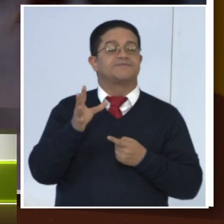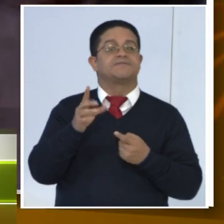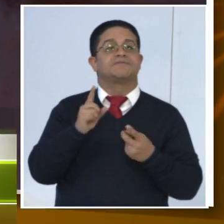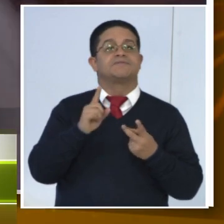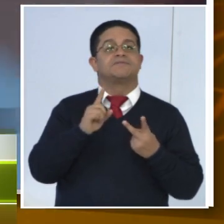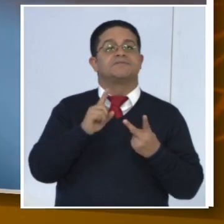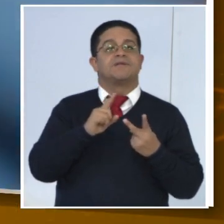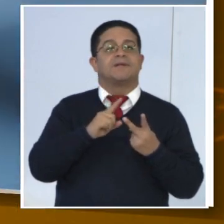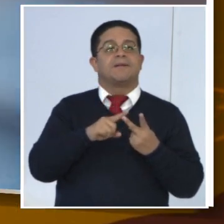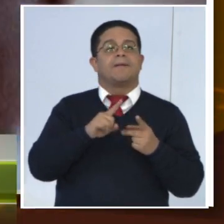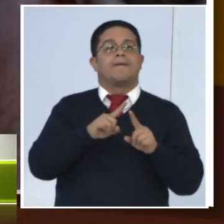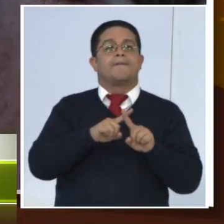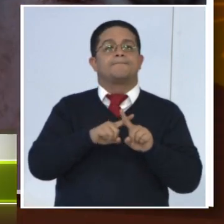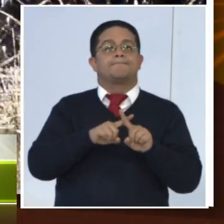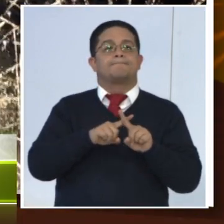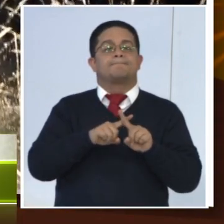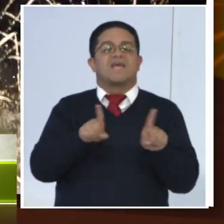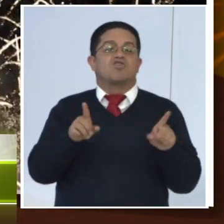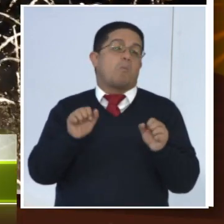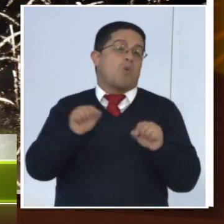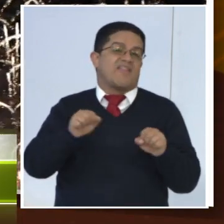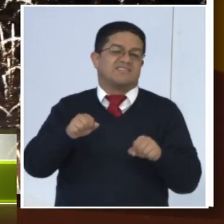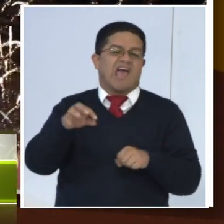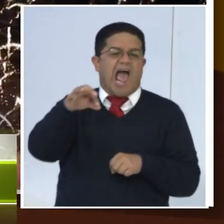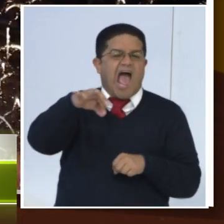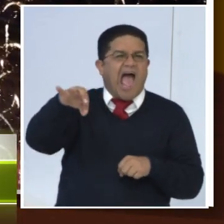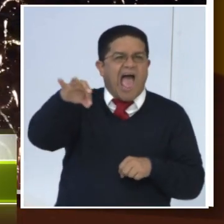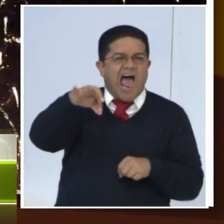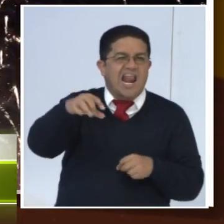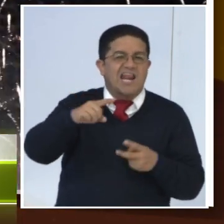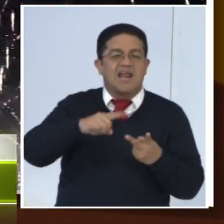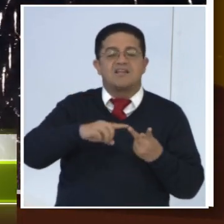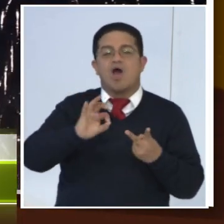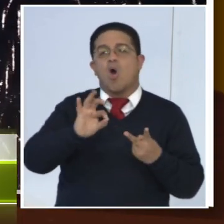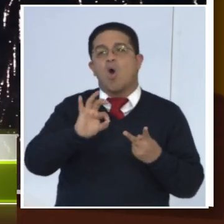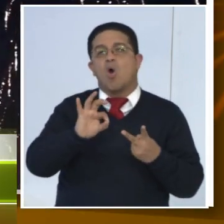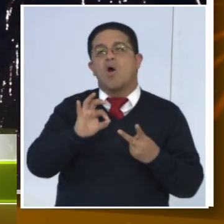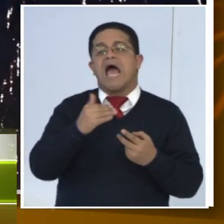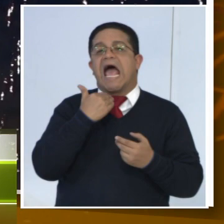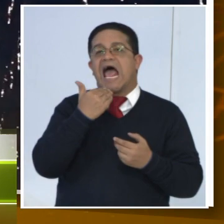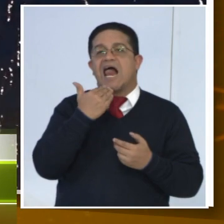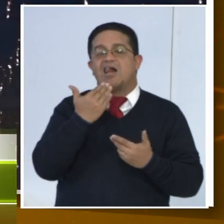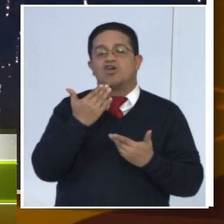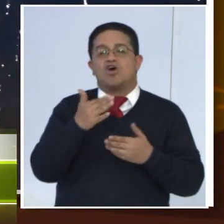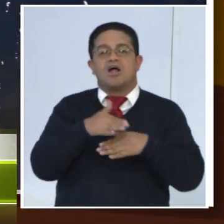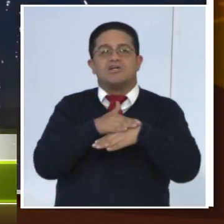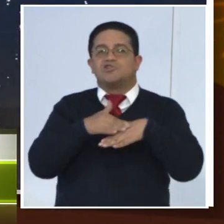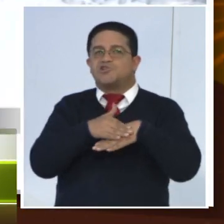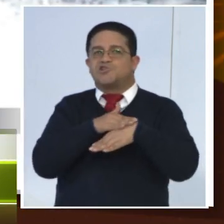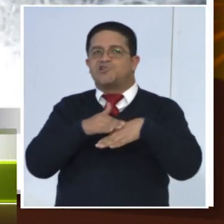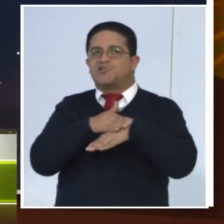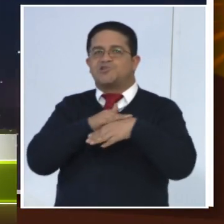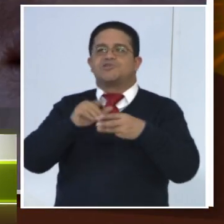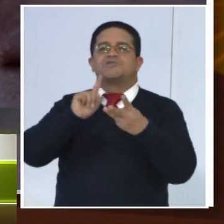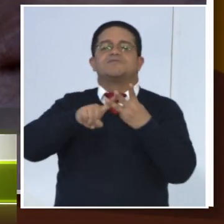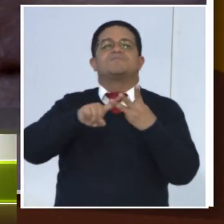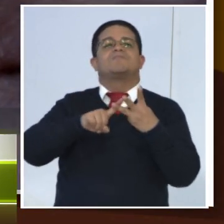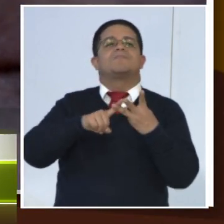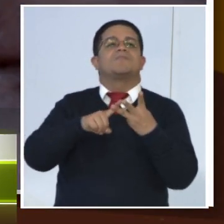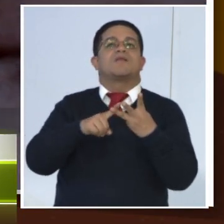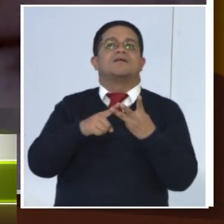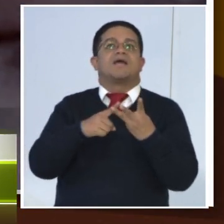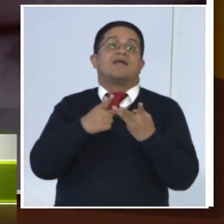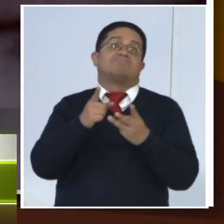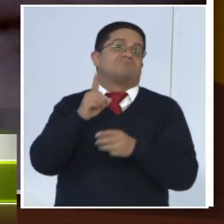ocular, pero como tú dices, es un insecto, es arena, es un poquito de protector solar, siempre tratar de lavar el ojo, no